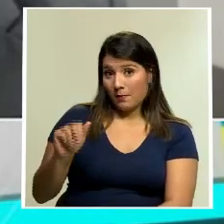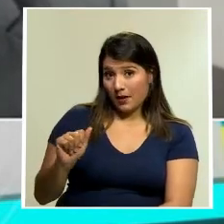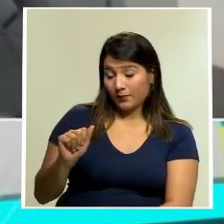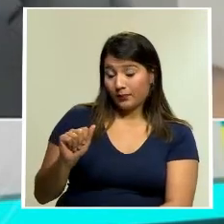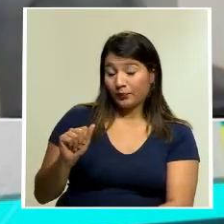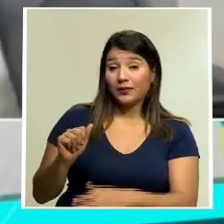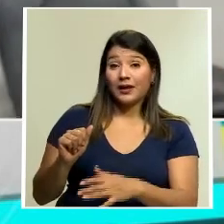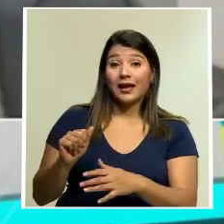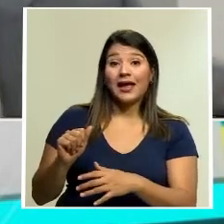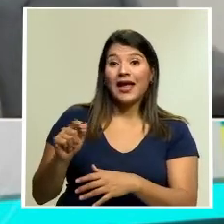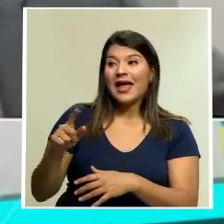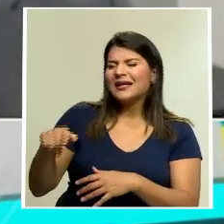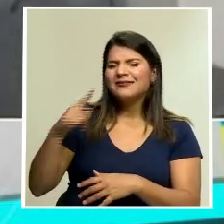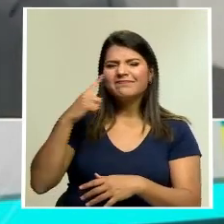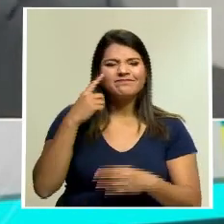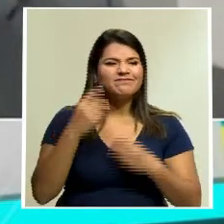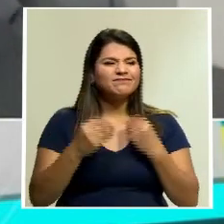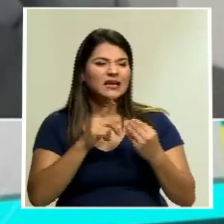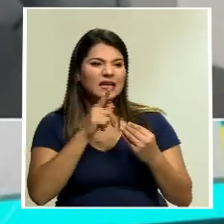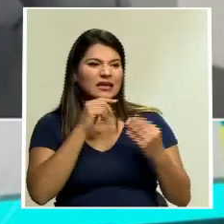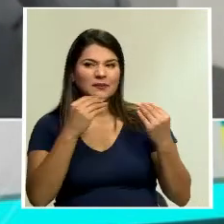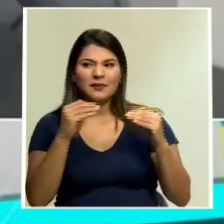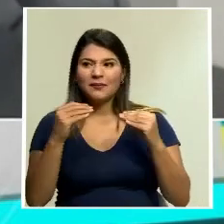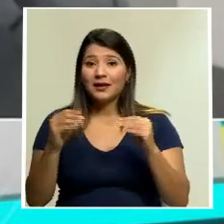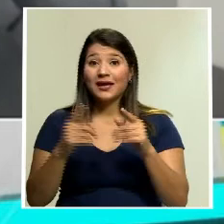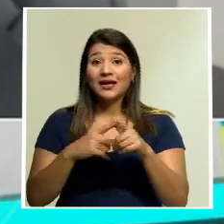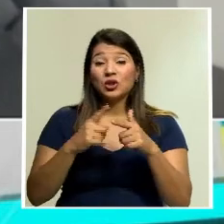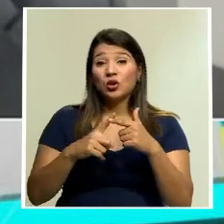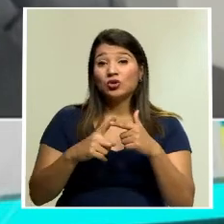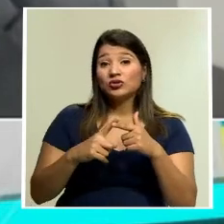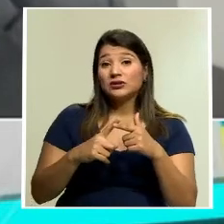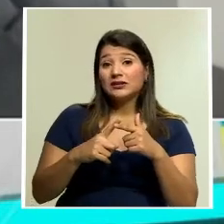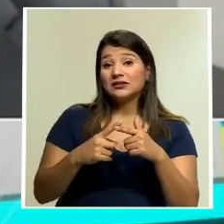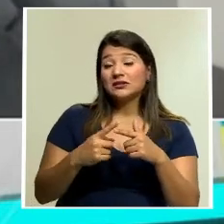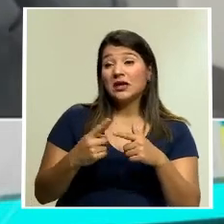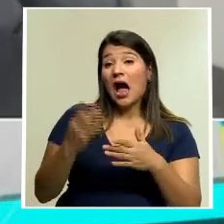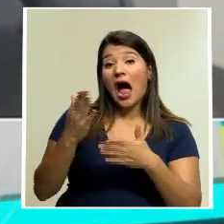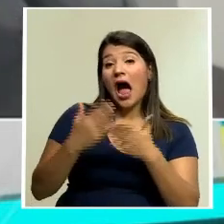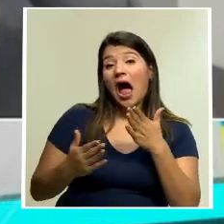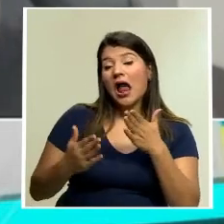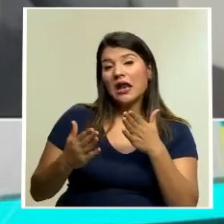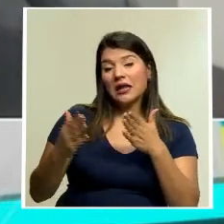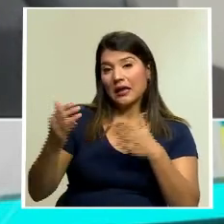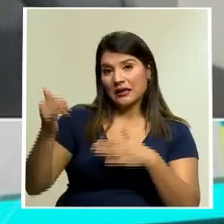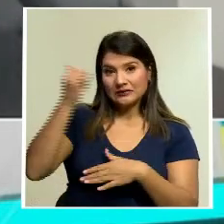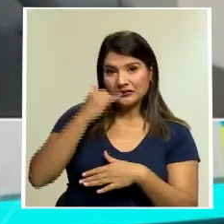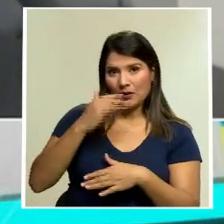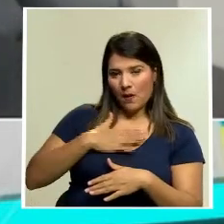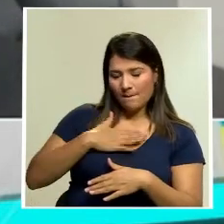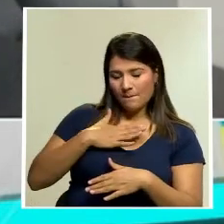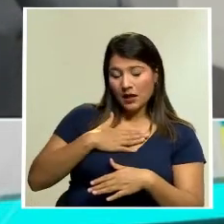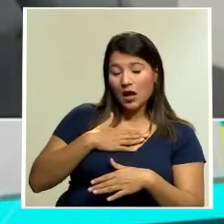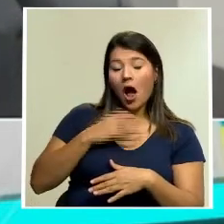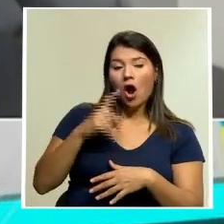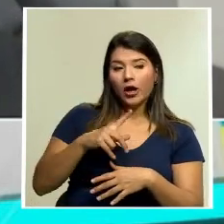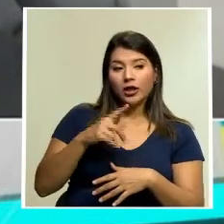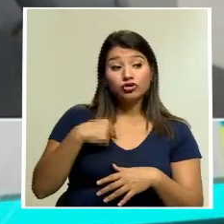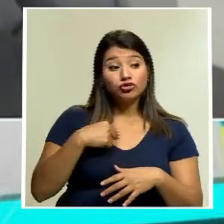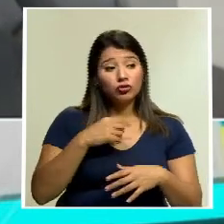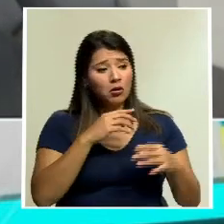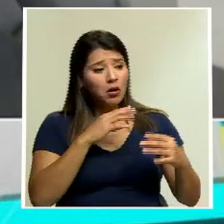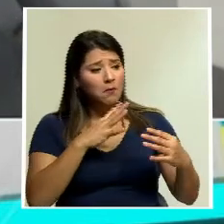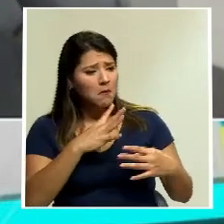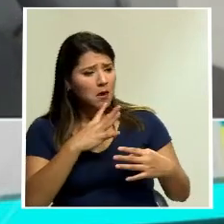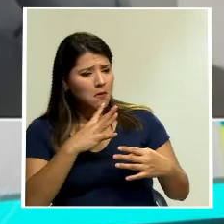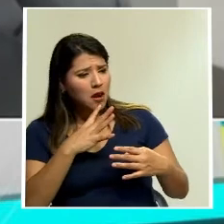y bueno, no sabían a quién vendérselo. Entonces alguien nos llamó y yo logré poder intermediar para que Procomer